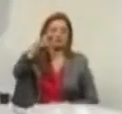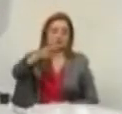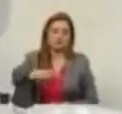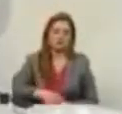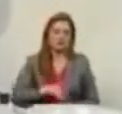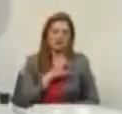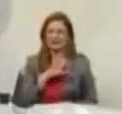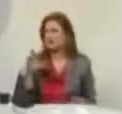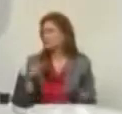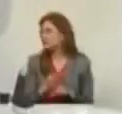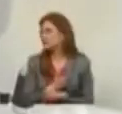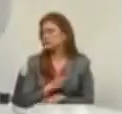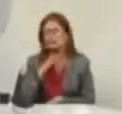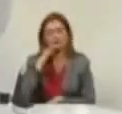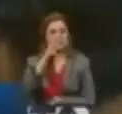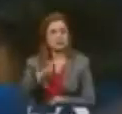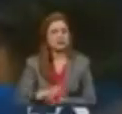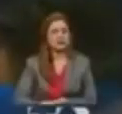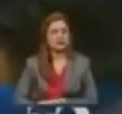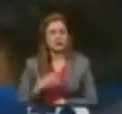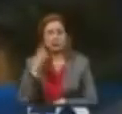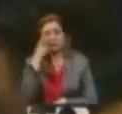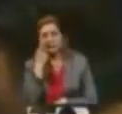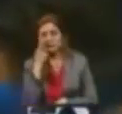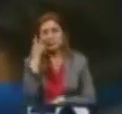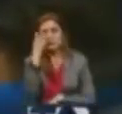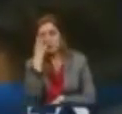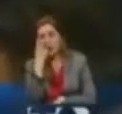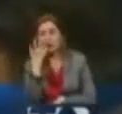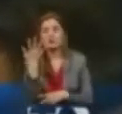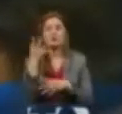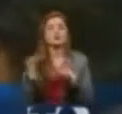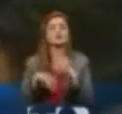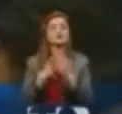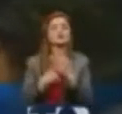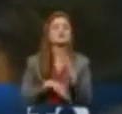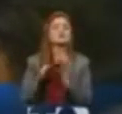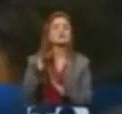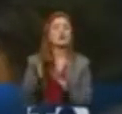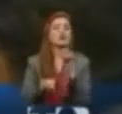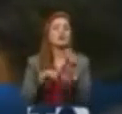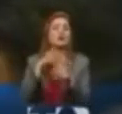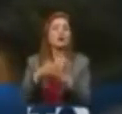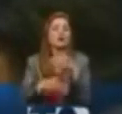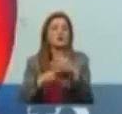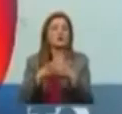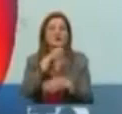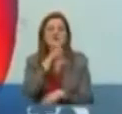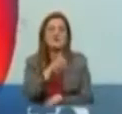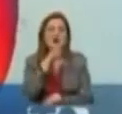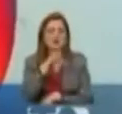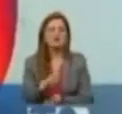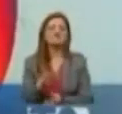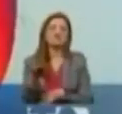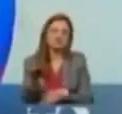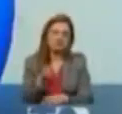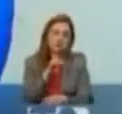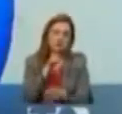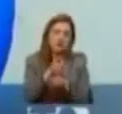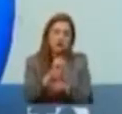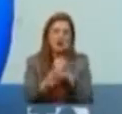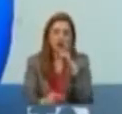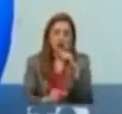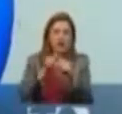se siente horrible eso, el no poder ver. La mayor parte de casos se relacionan con la progresión de la edad y estos se